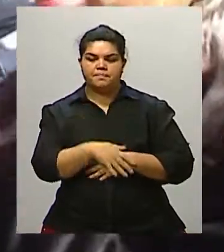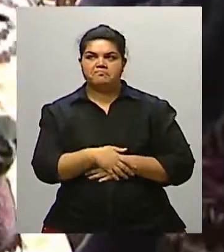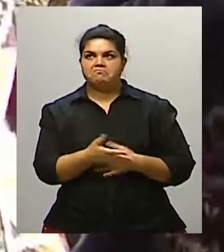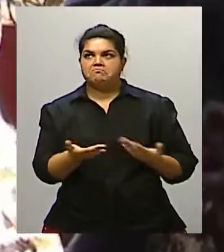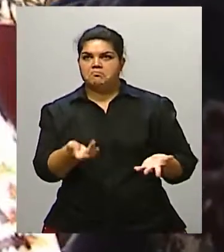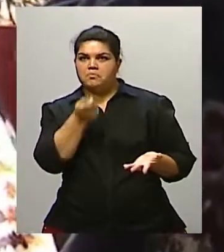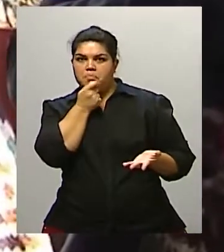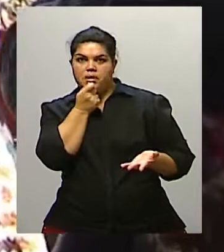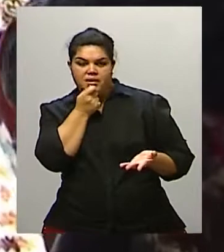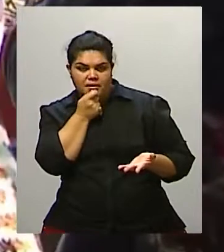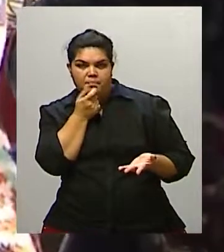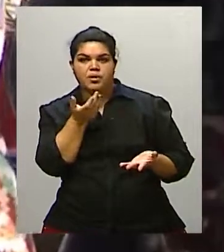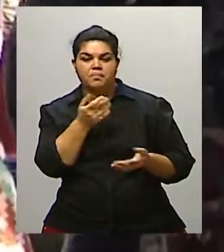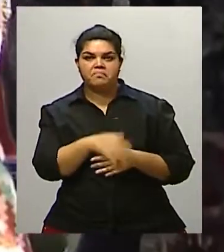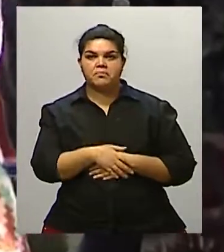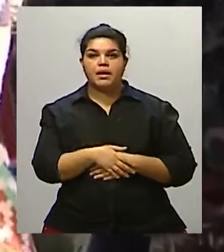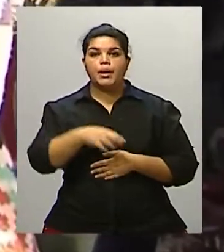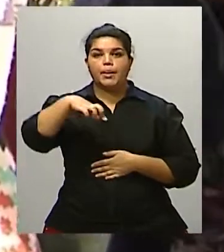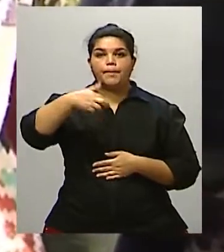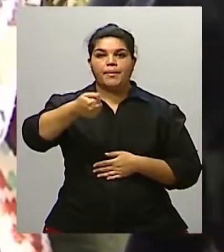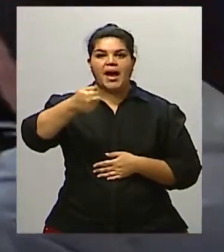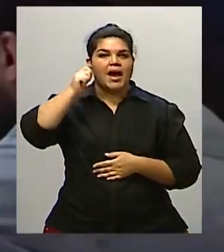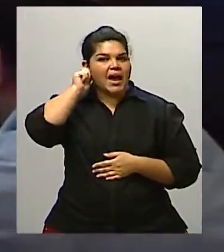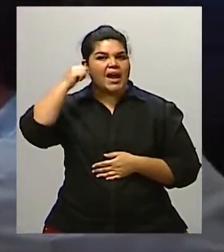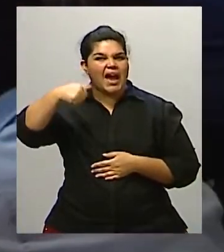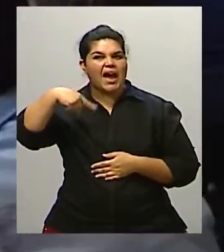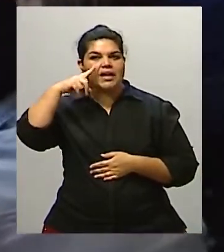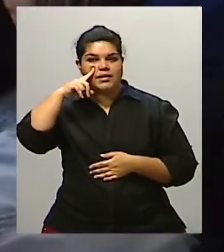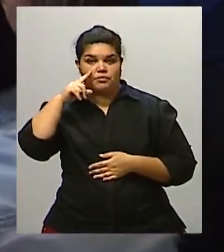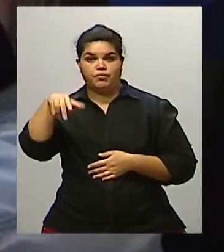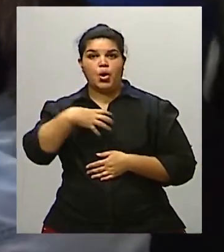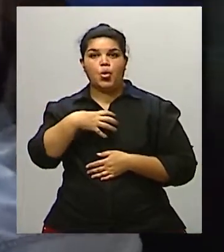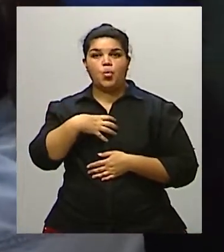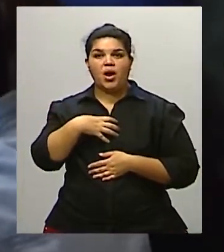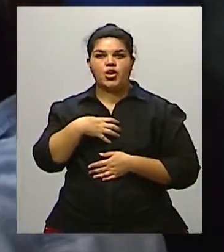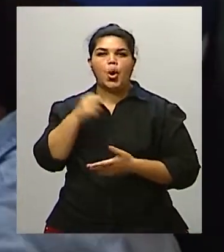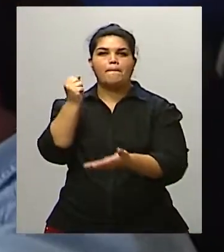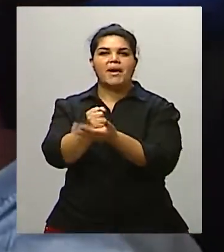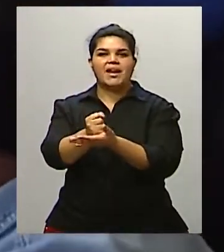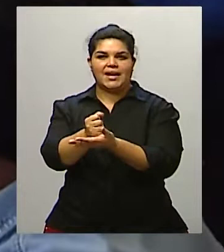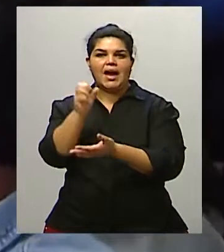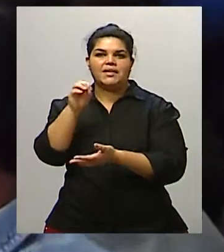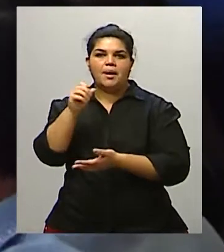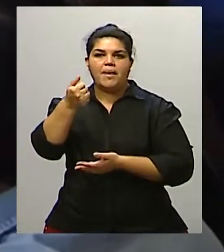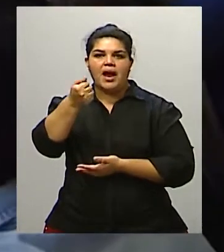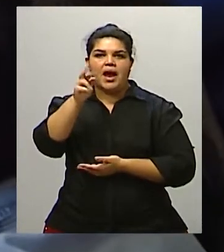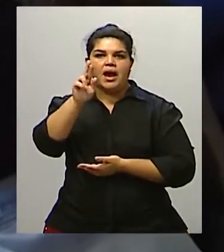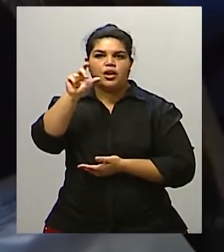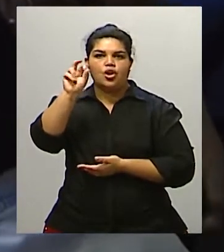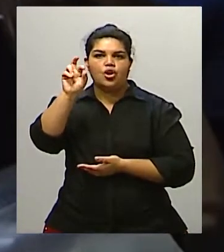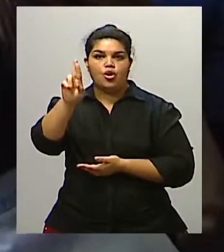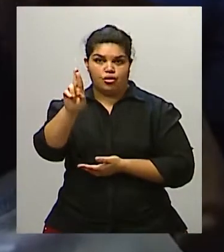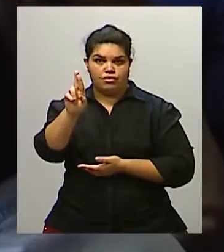ejemplo, se reúne con Pagani, el dueño de Arcon, uno de los más grandes, de los proveedores más grandes de alimentos para la